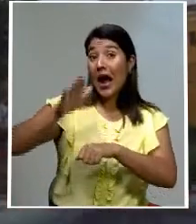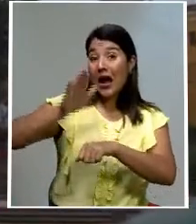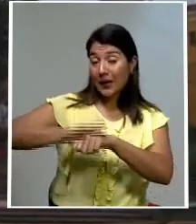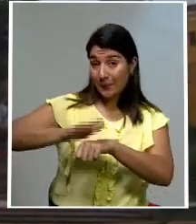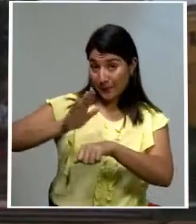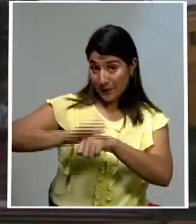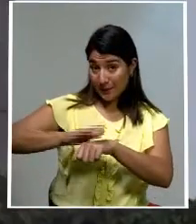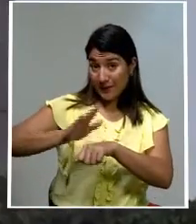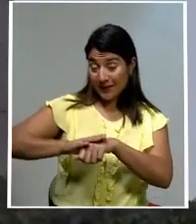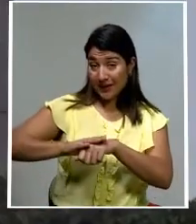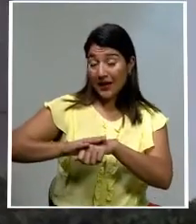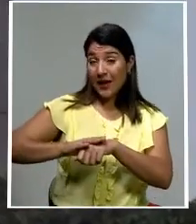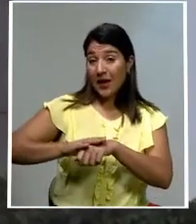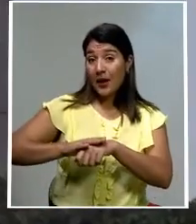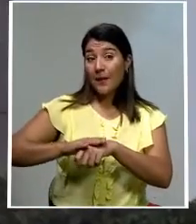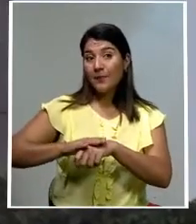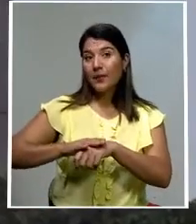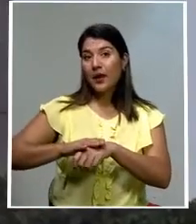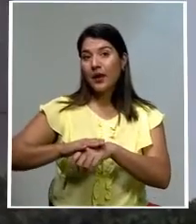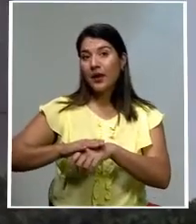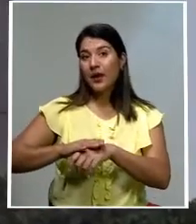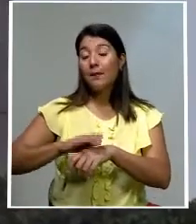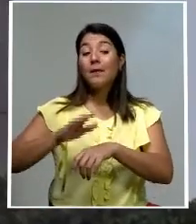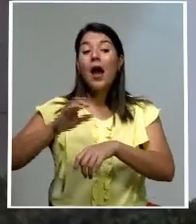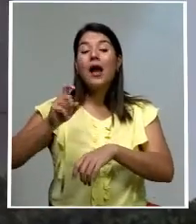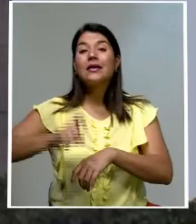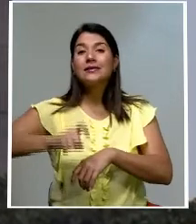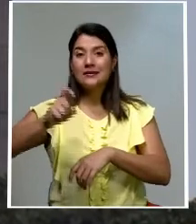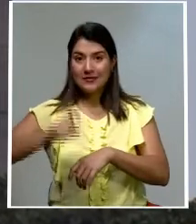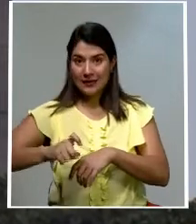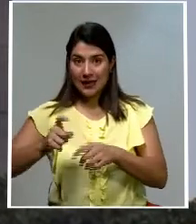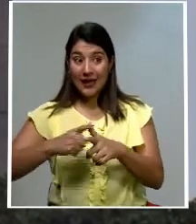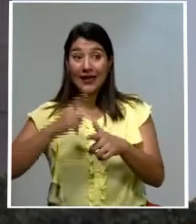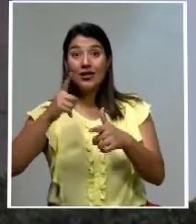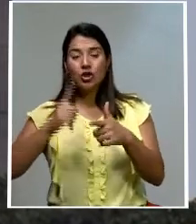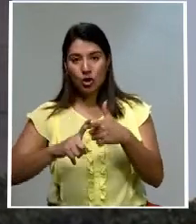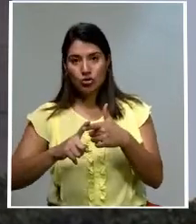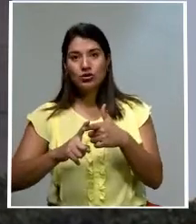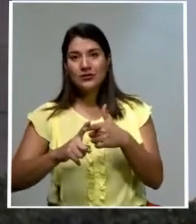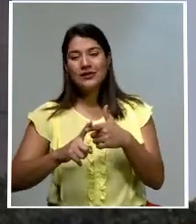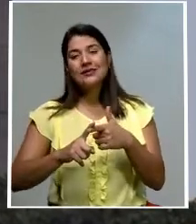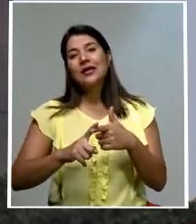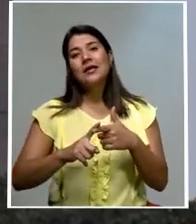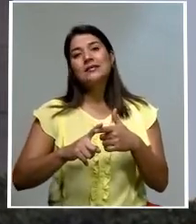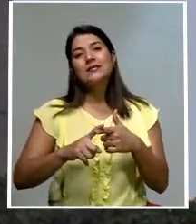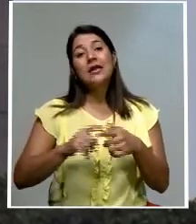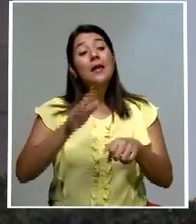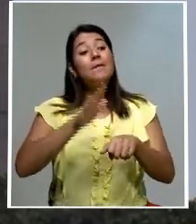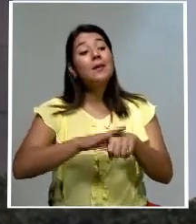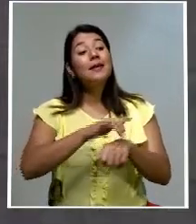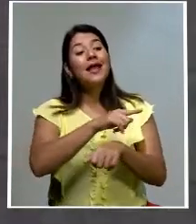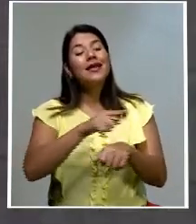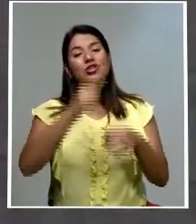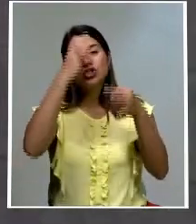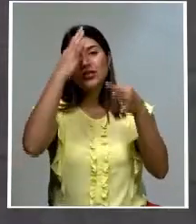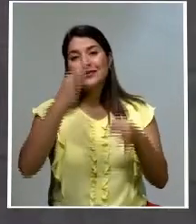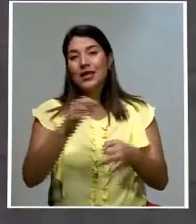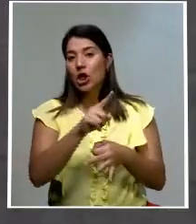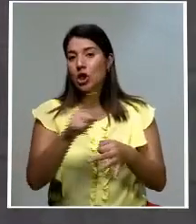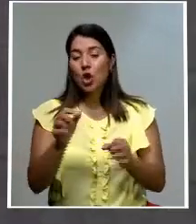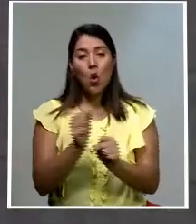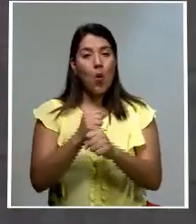sustente la necesidad y por ende habilite al directorio provisional para tomar la decisión de no llevar a cabo la